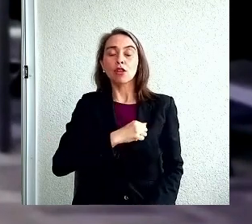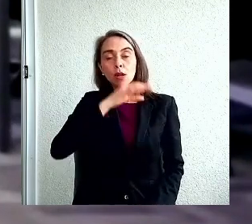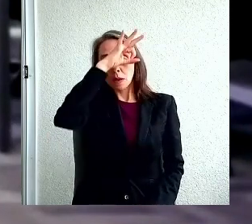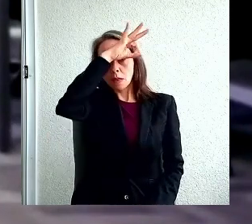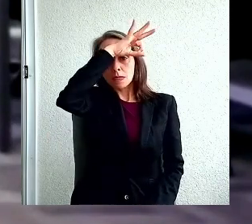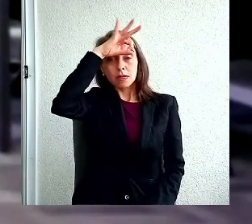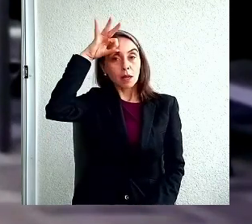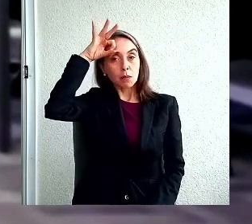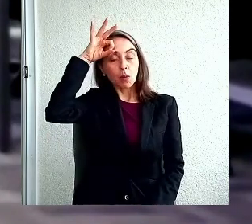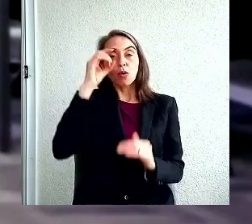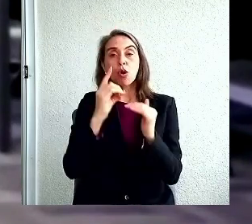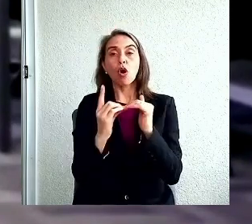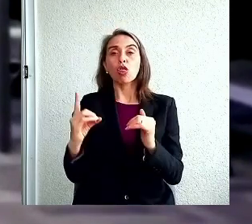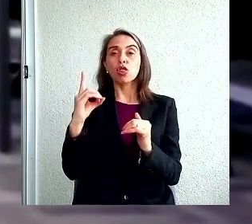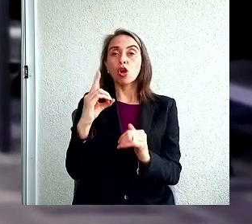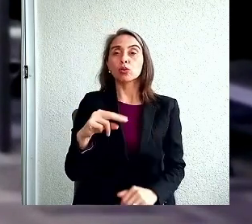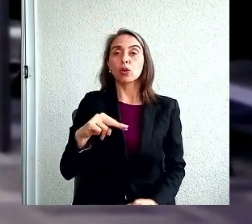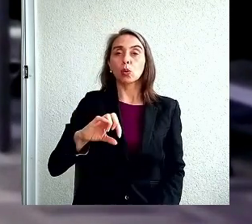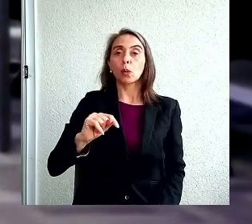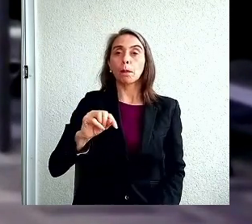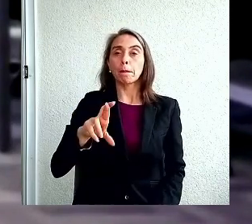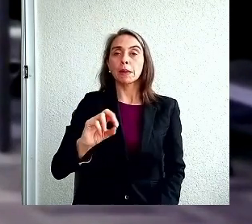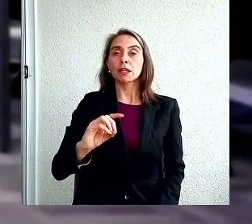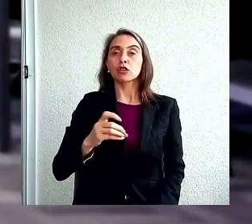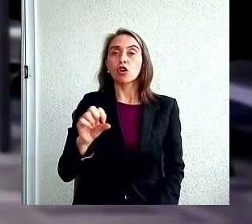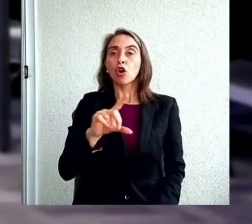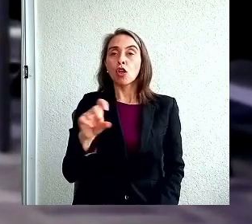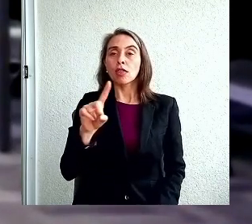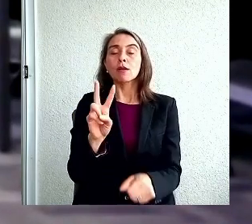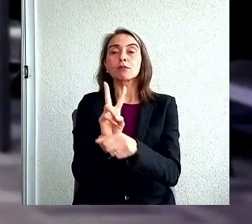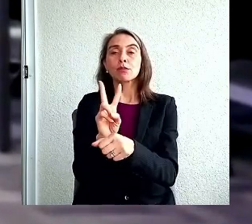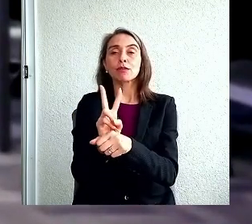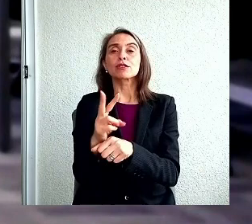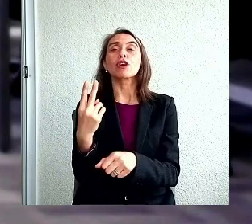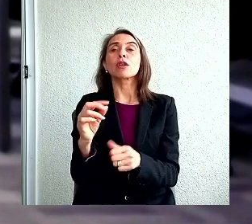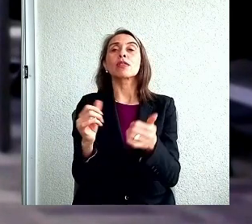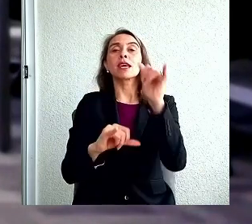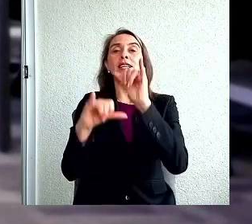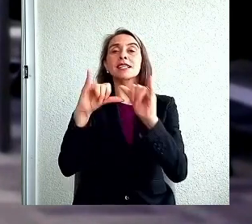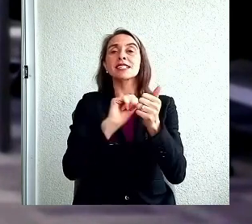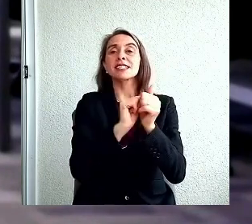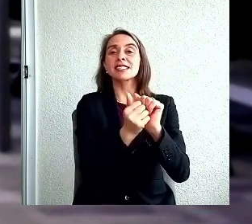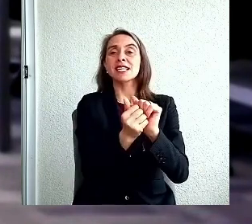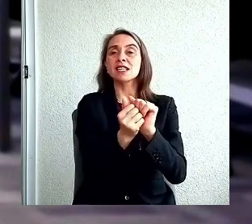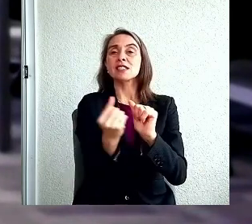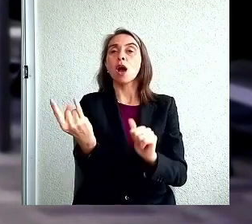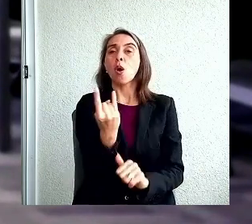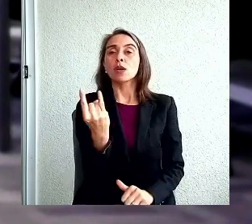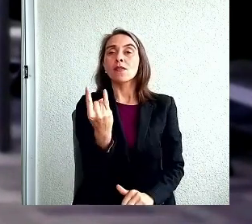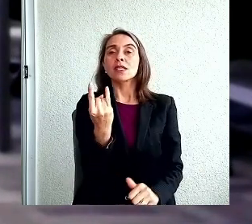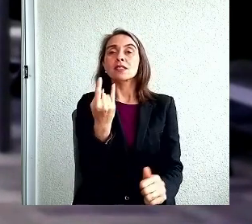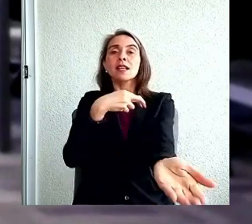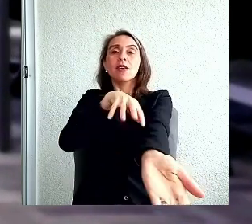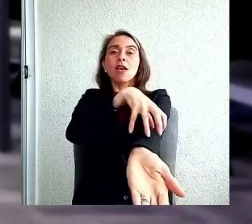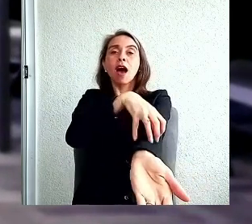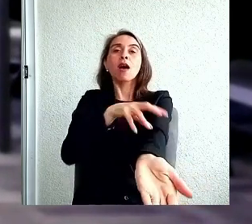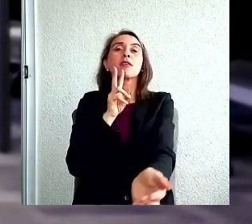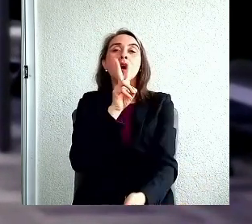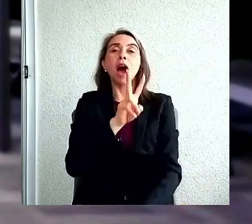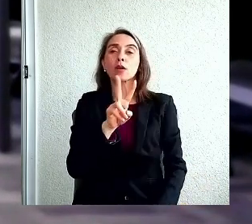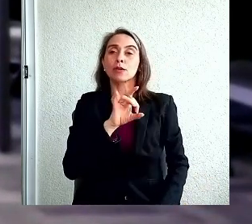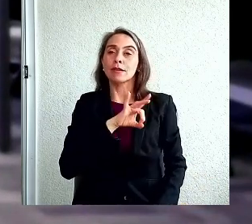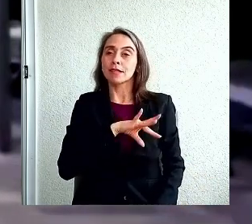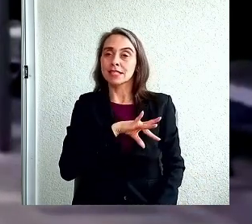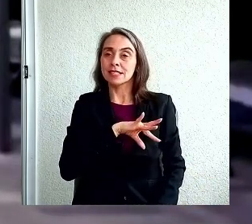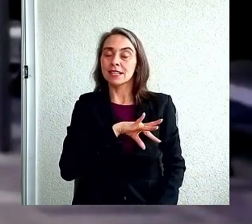González Stay, académico de la Facultad de Ciencias de la Universidad Austral de Chile. Y al doctor Anthony